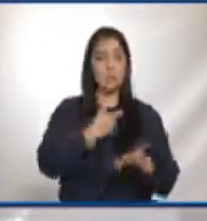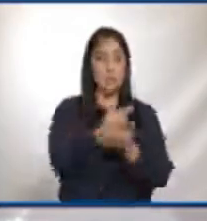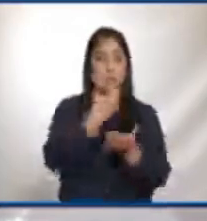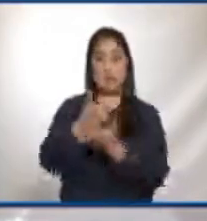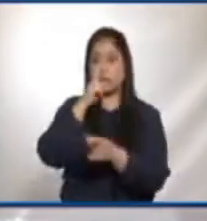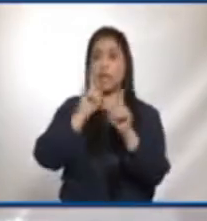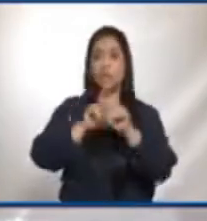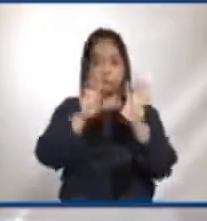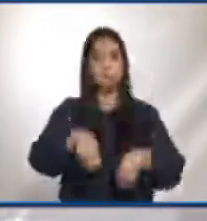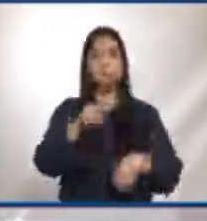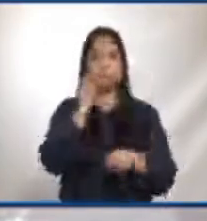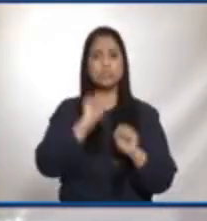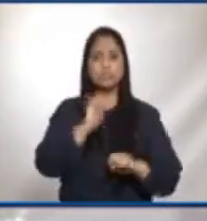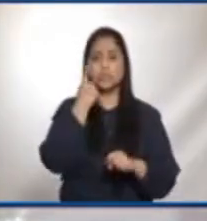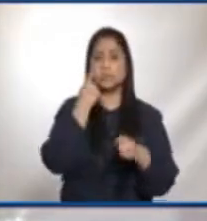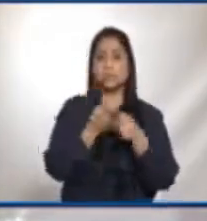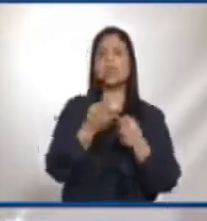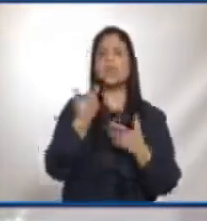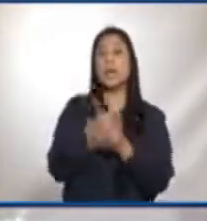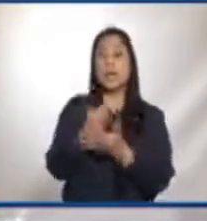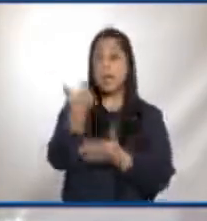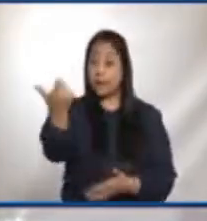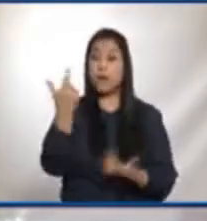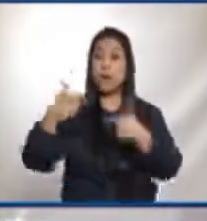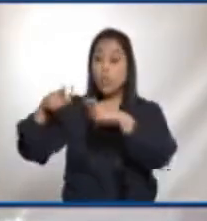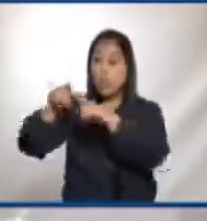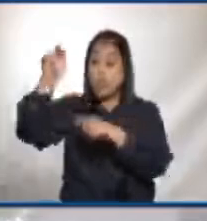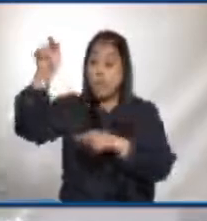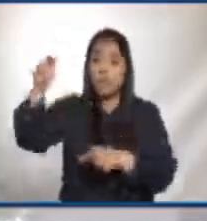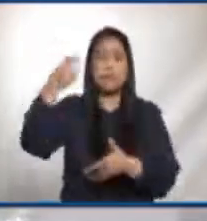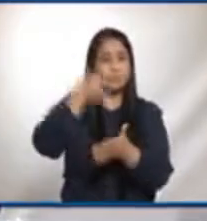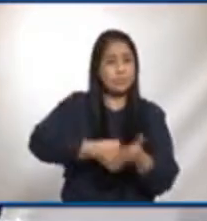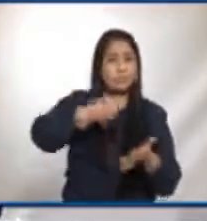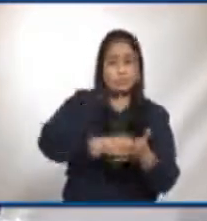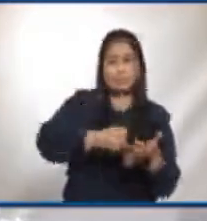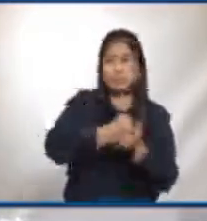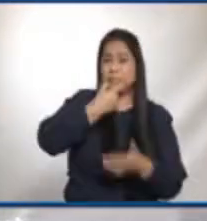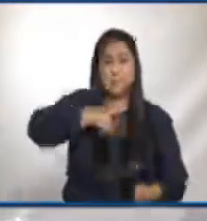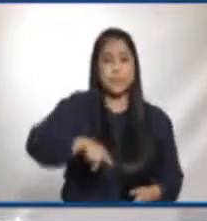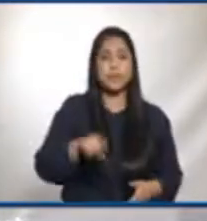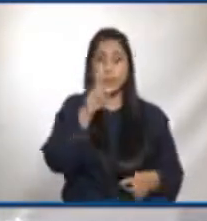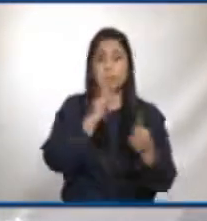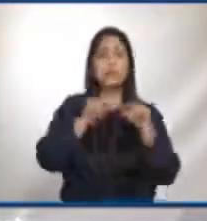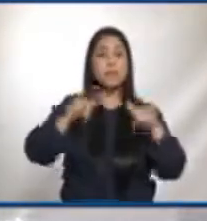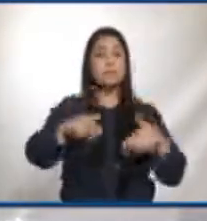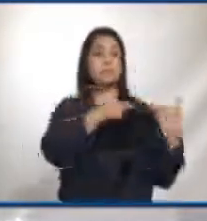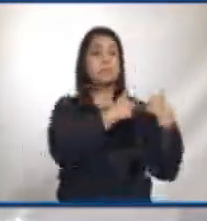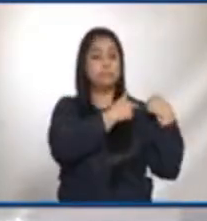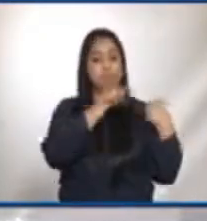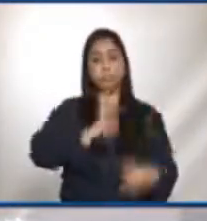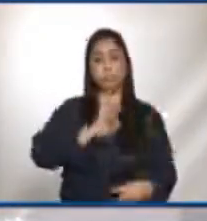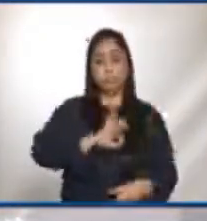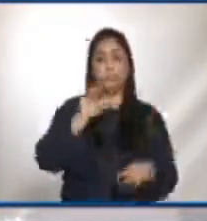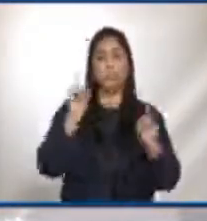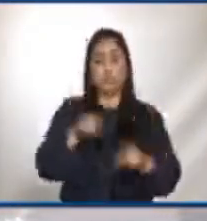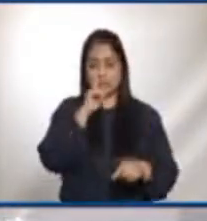también existe al comprar un producto que viene de alguien que está luchando por salir de la pobreza. Y esa responsabilidad social